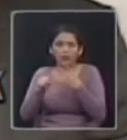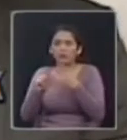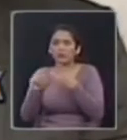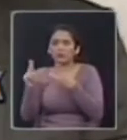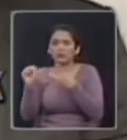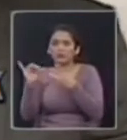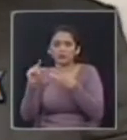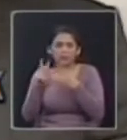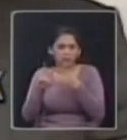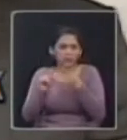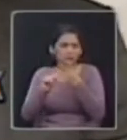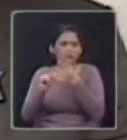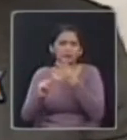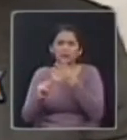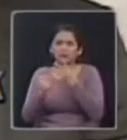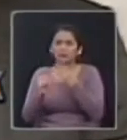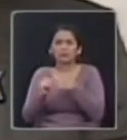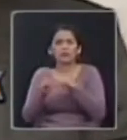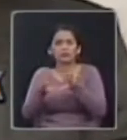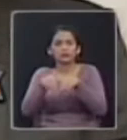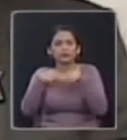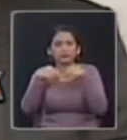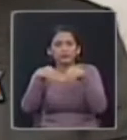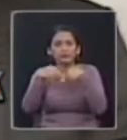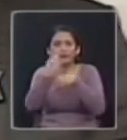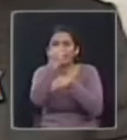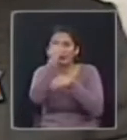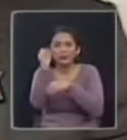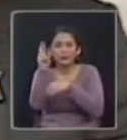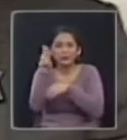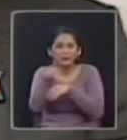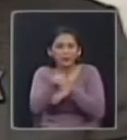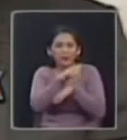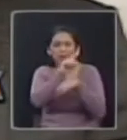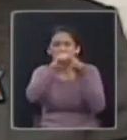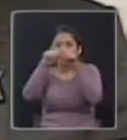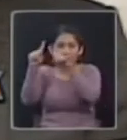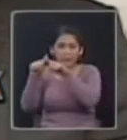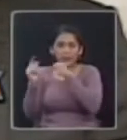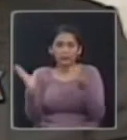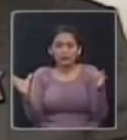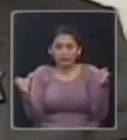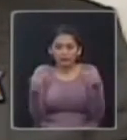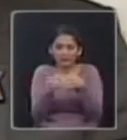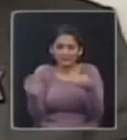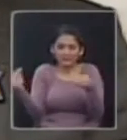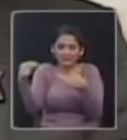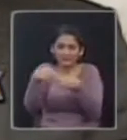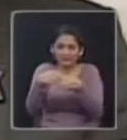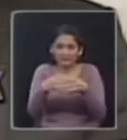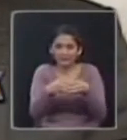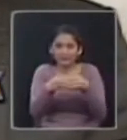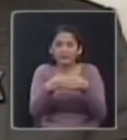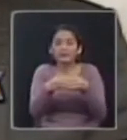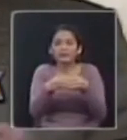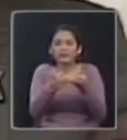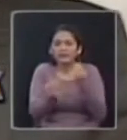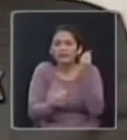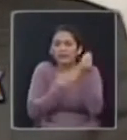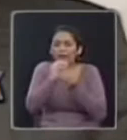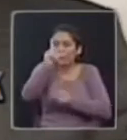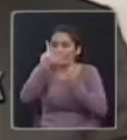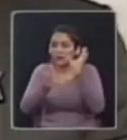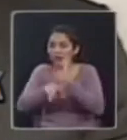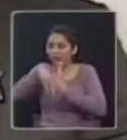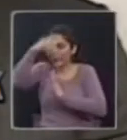y a nivel nacional, Supermax y Fibeca, Teohama y otras más. Y todos se juntan para ayudar a emprendedores. Se les ayuda a los emprendedores desde